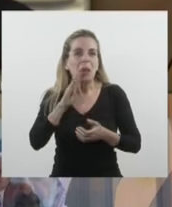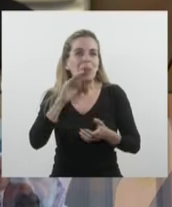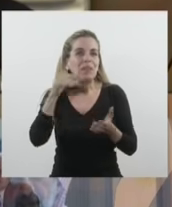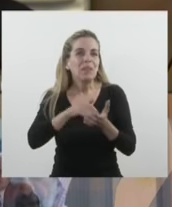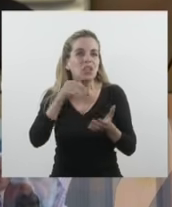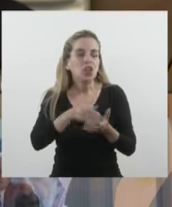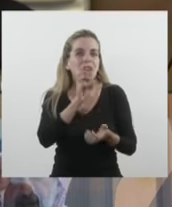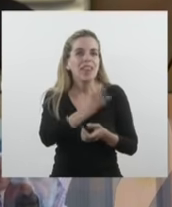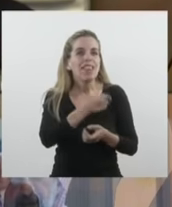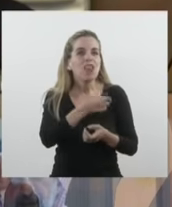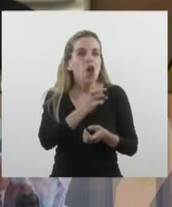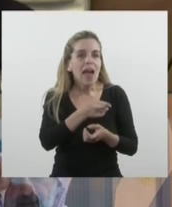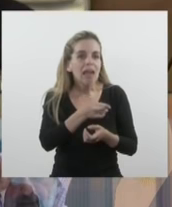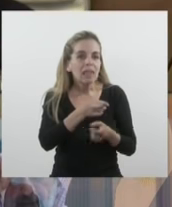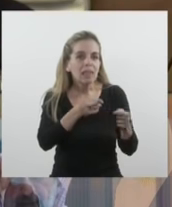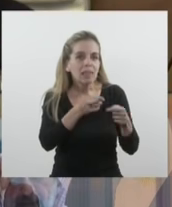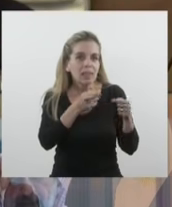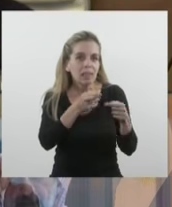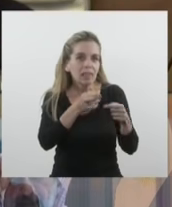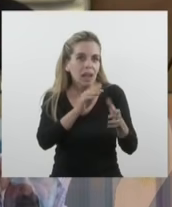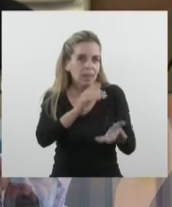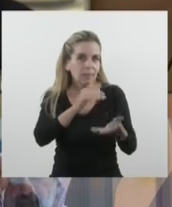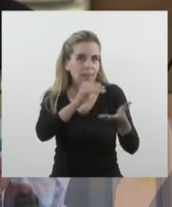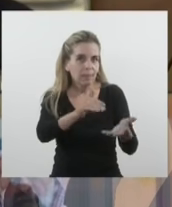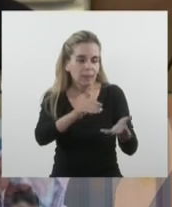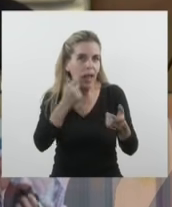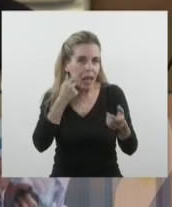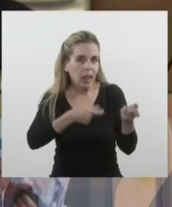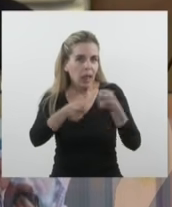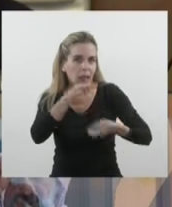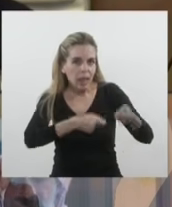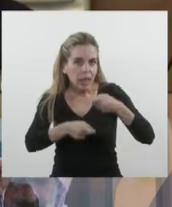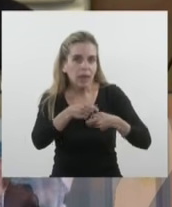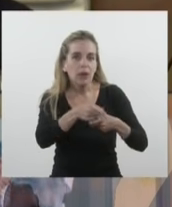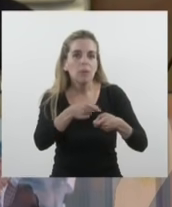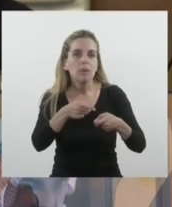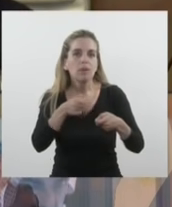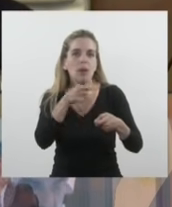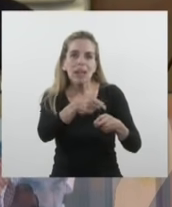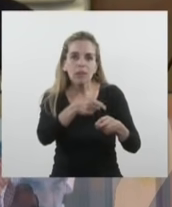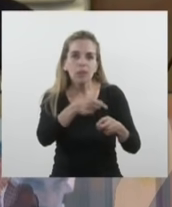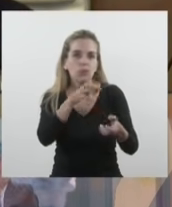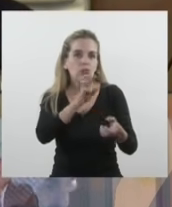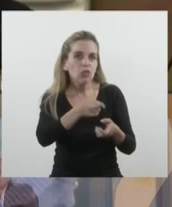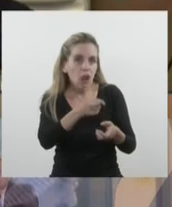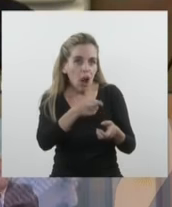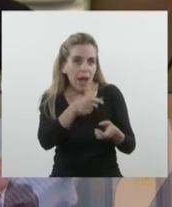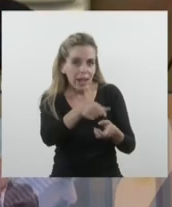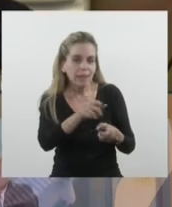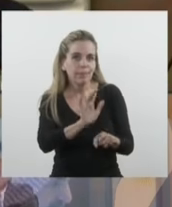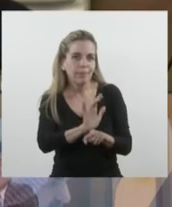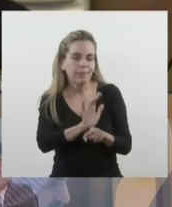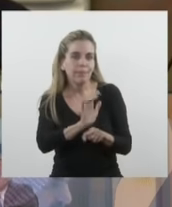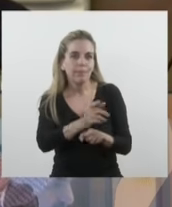dólares están allá en el mercado que nos hace la devaluación